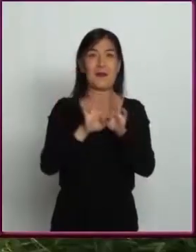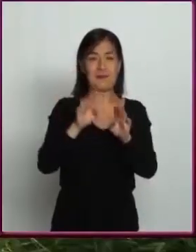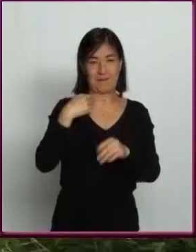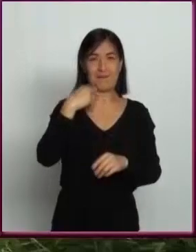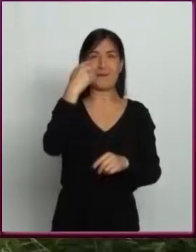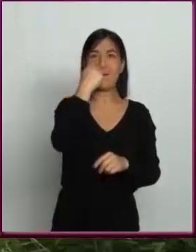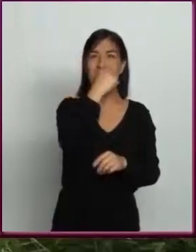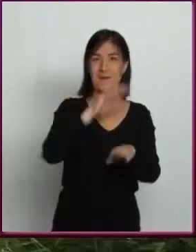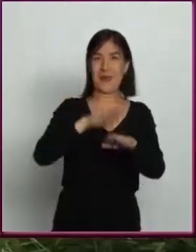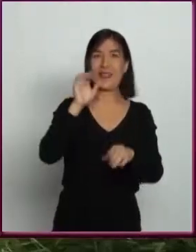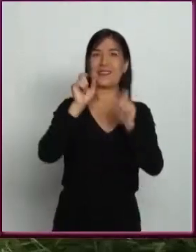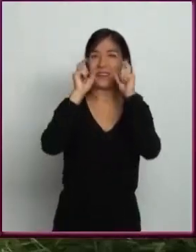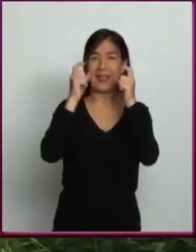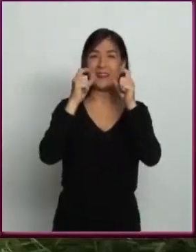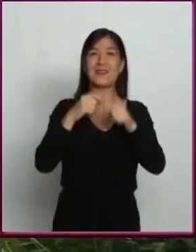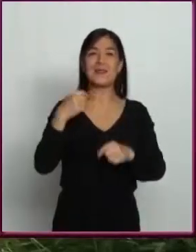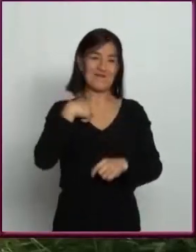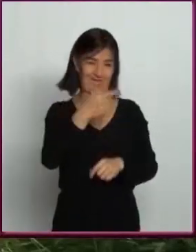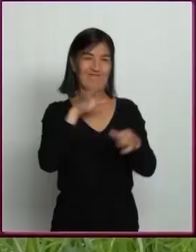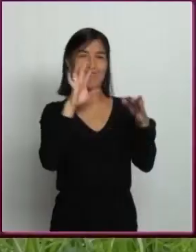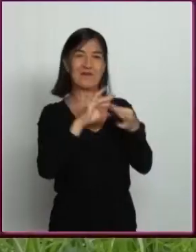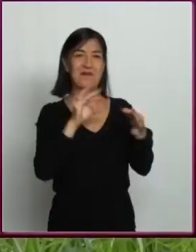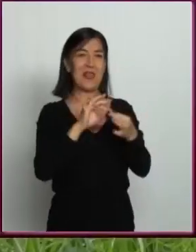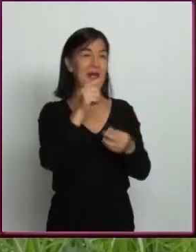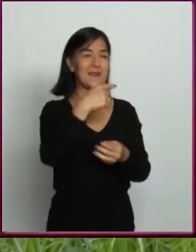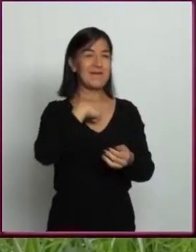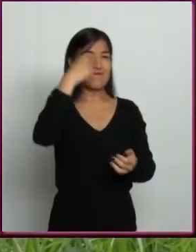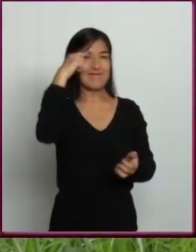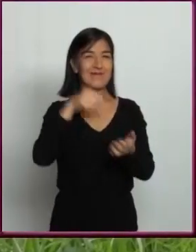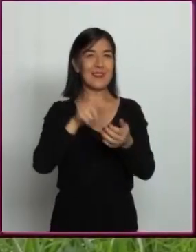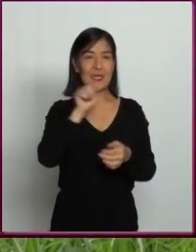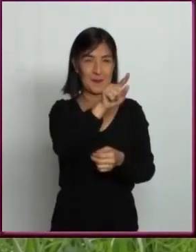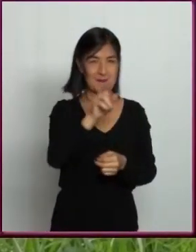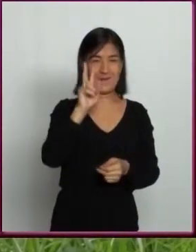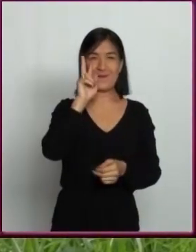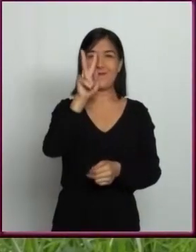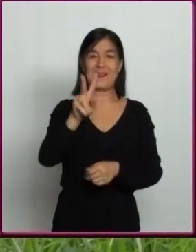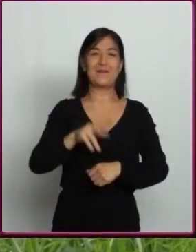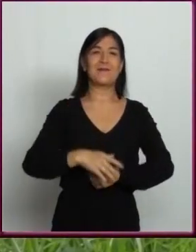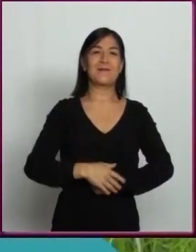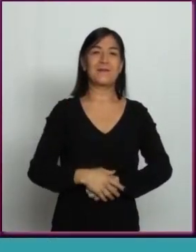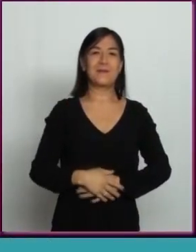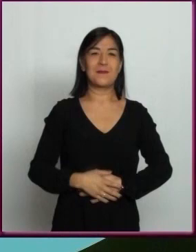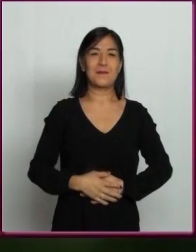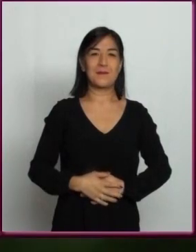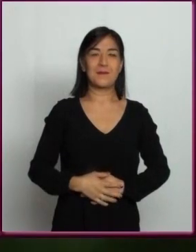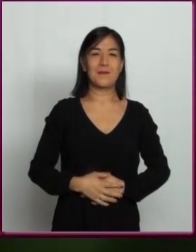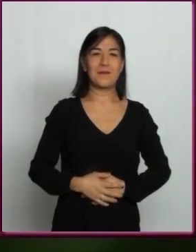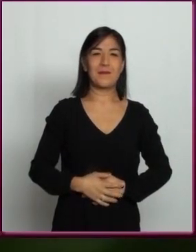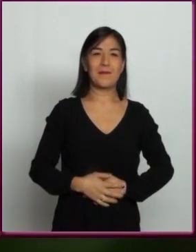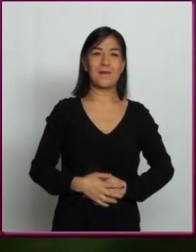mejores. Te lo podría contar, pero no me creerás hasta que lo veas por ti misma.